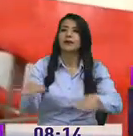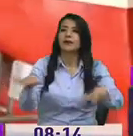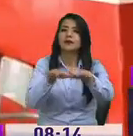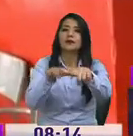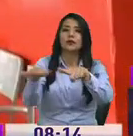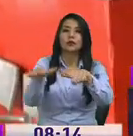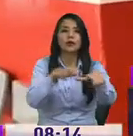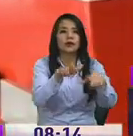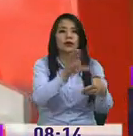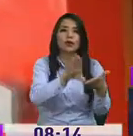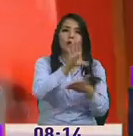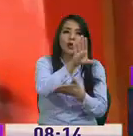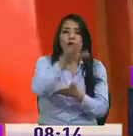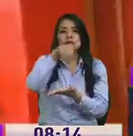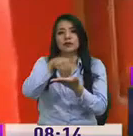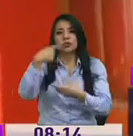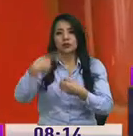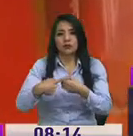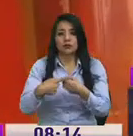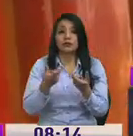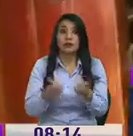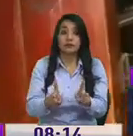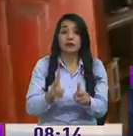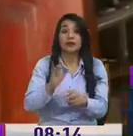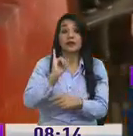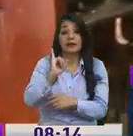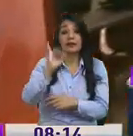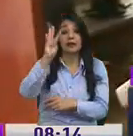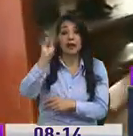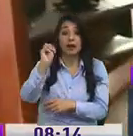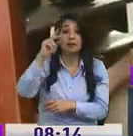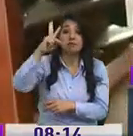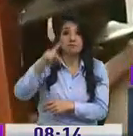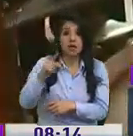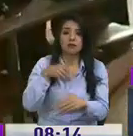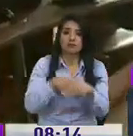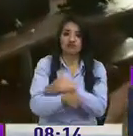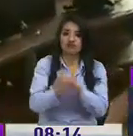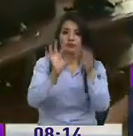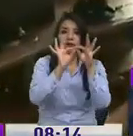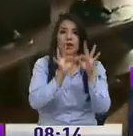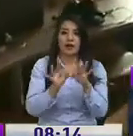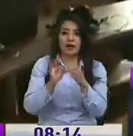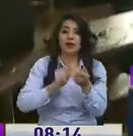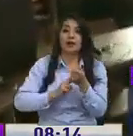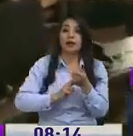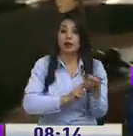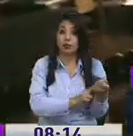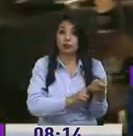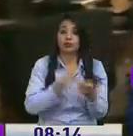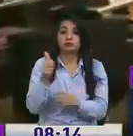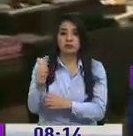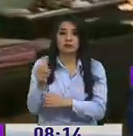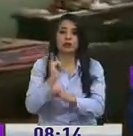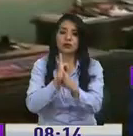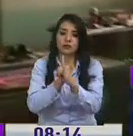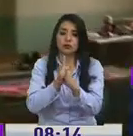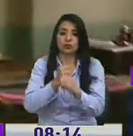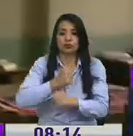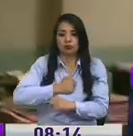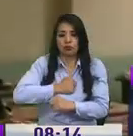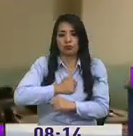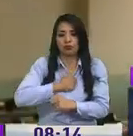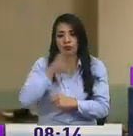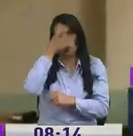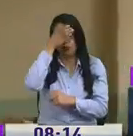y agradecerle al IMP también, esto al ser patrimonial, el IMP es el que va a intervenir con recursos del Instituto de Patrimonio, y como le vuelvo a insistir,